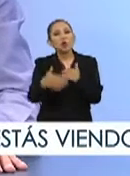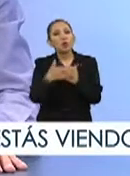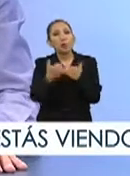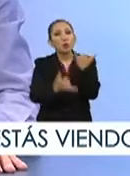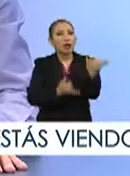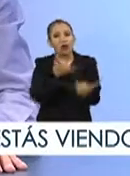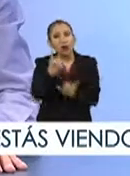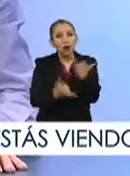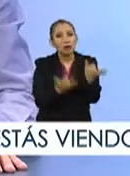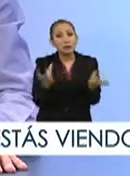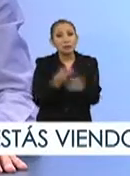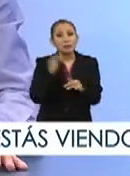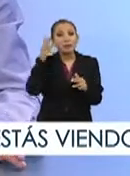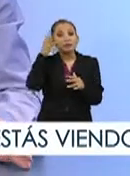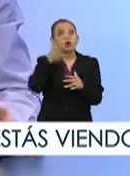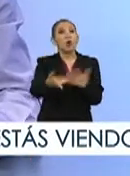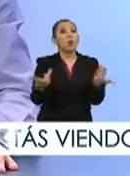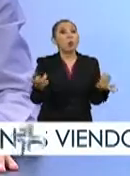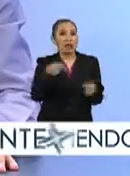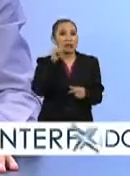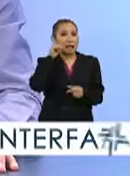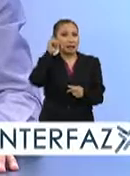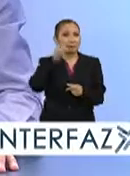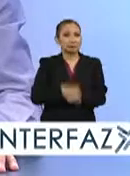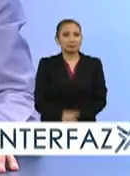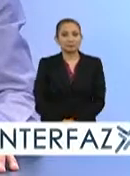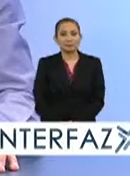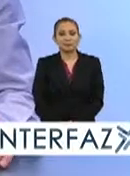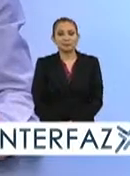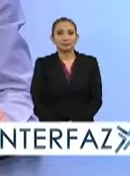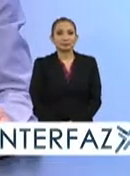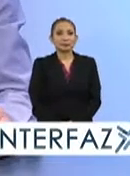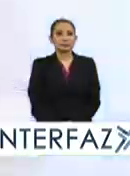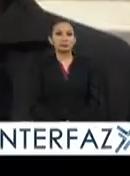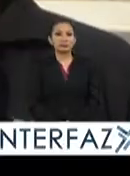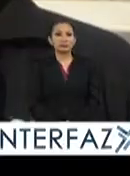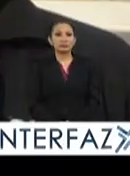estos juegos y qué sucederá o qué sucedió el día de ayer.